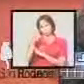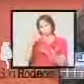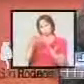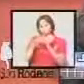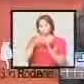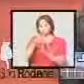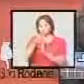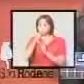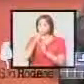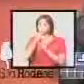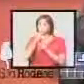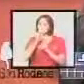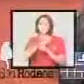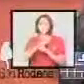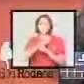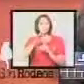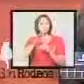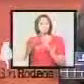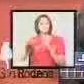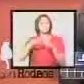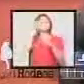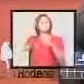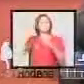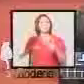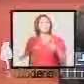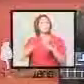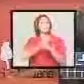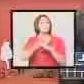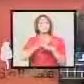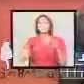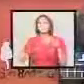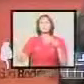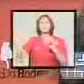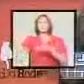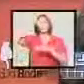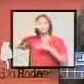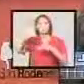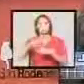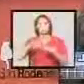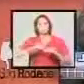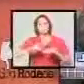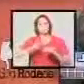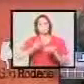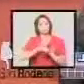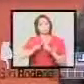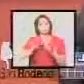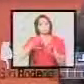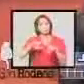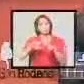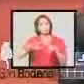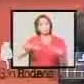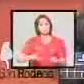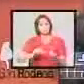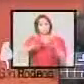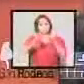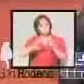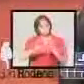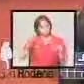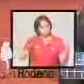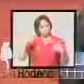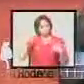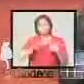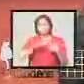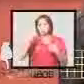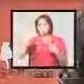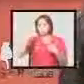el Banco Popular, el banco número uno en generación de utilidades en el sector público, el segundo en el sistema